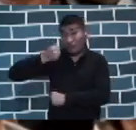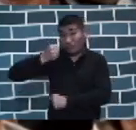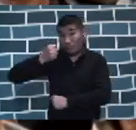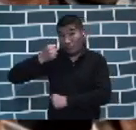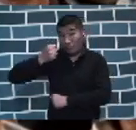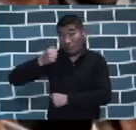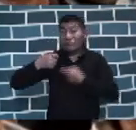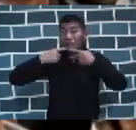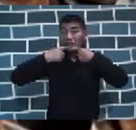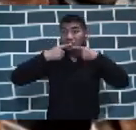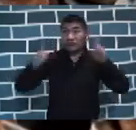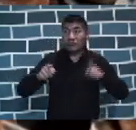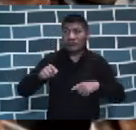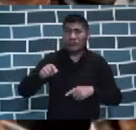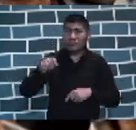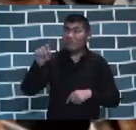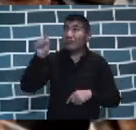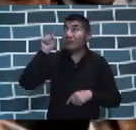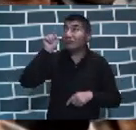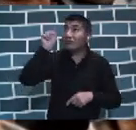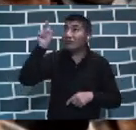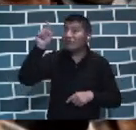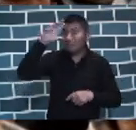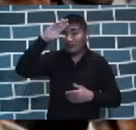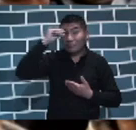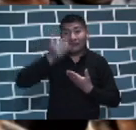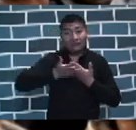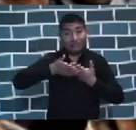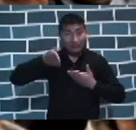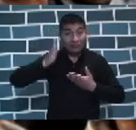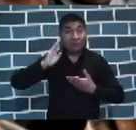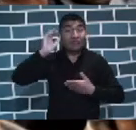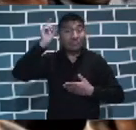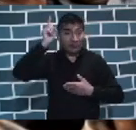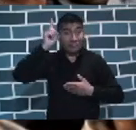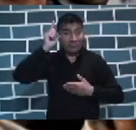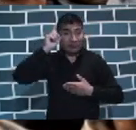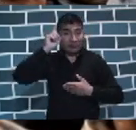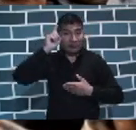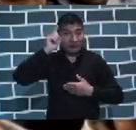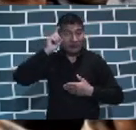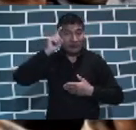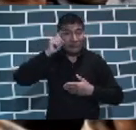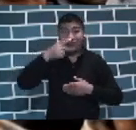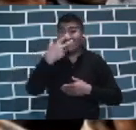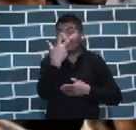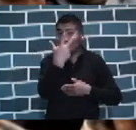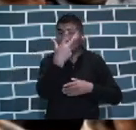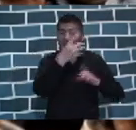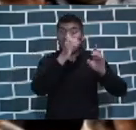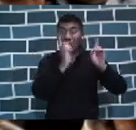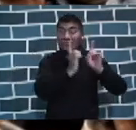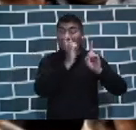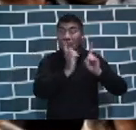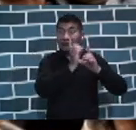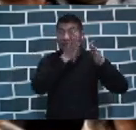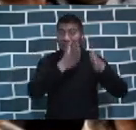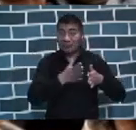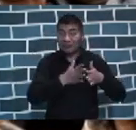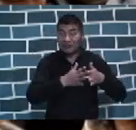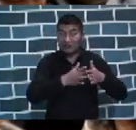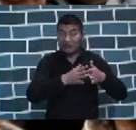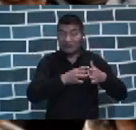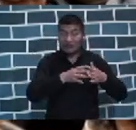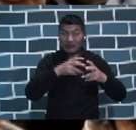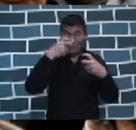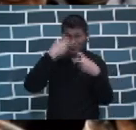verdaderamente este es el hijo de dios tres discípulos subieron